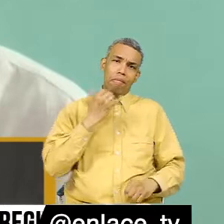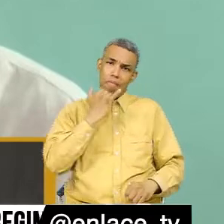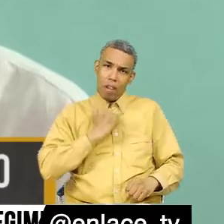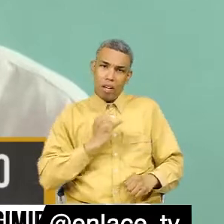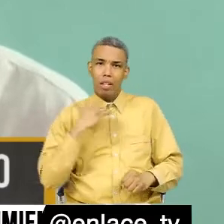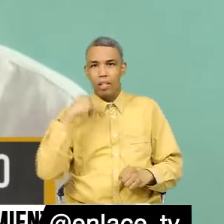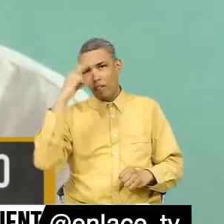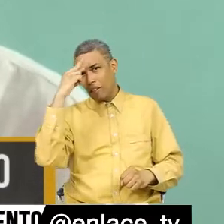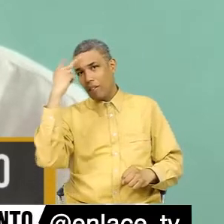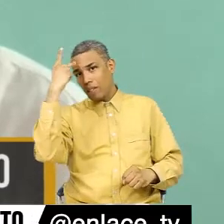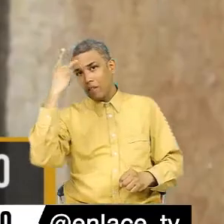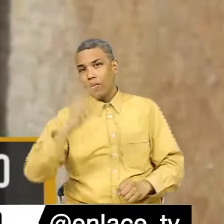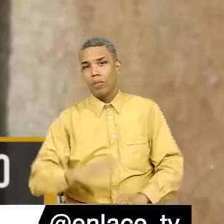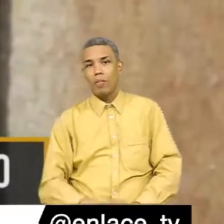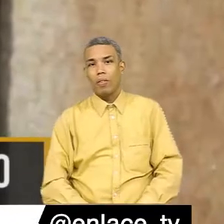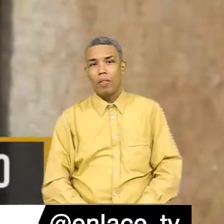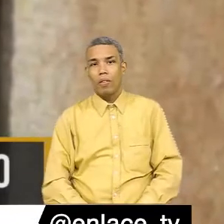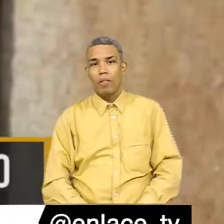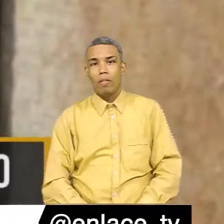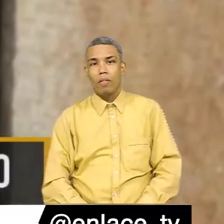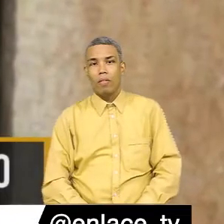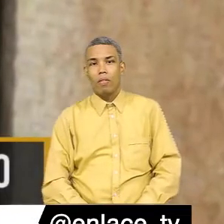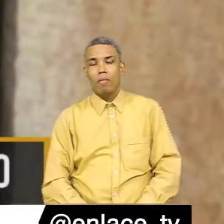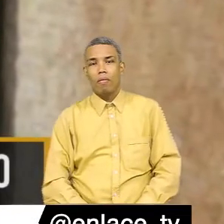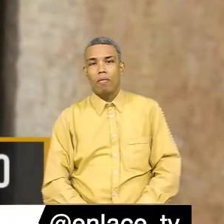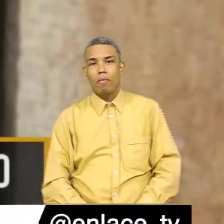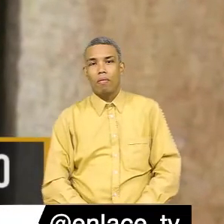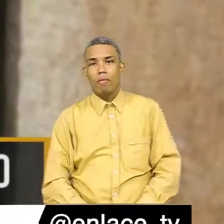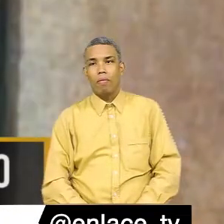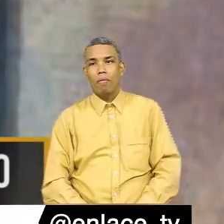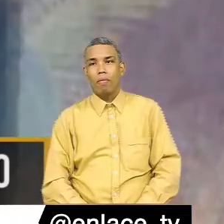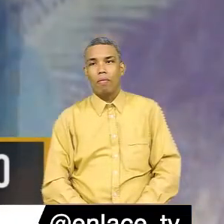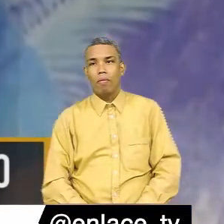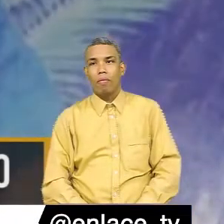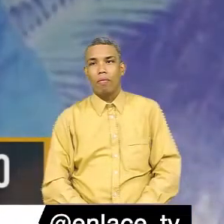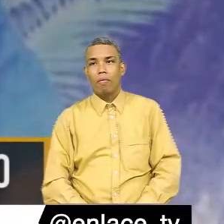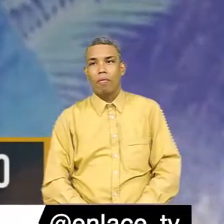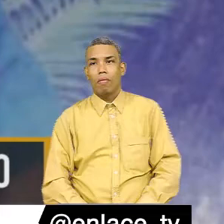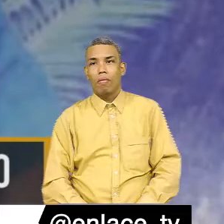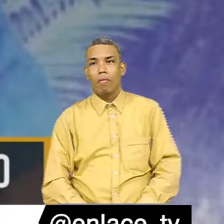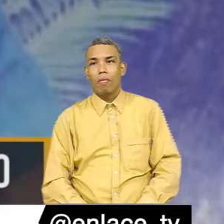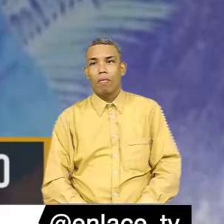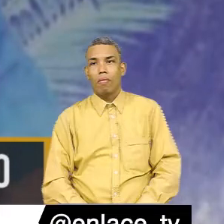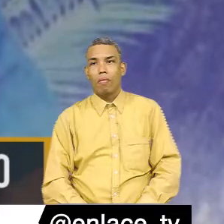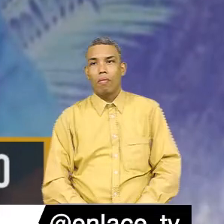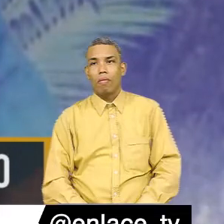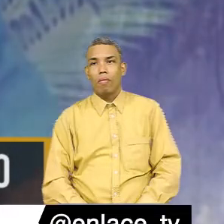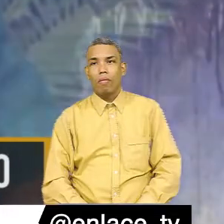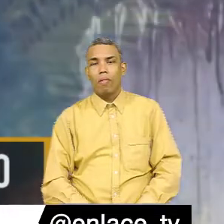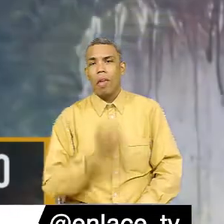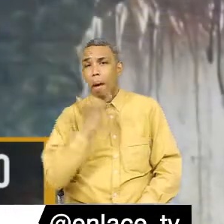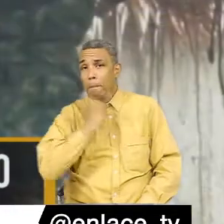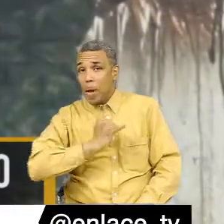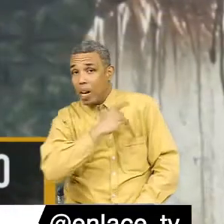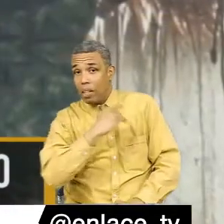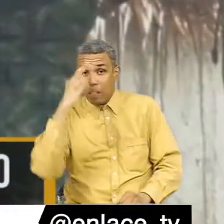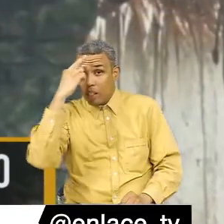Tarea Marte en escenarios de guerra, donde la inteligencia militar les falla. Estos escenarios de